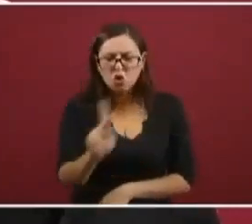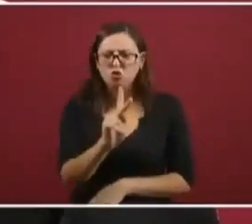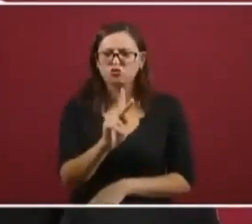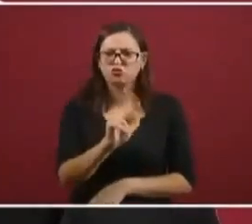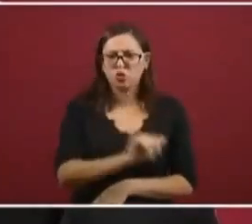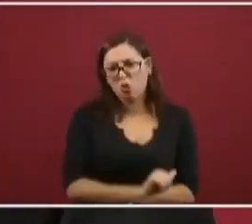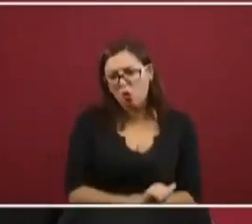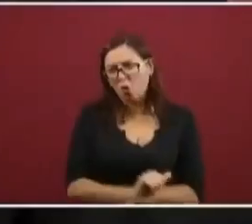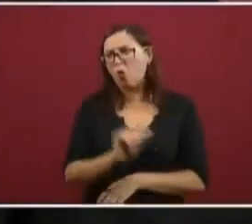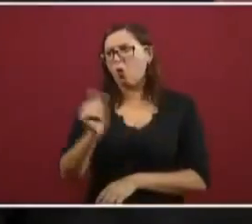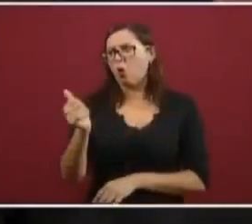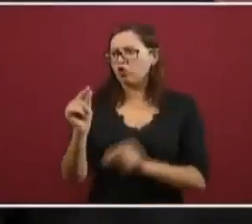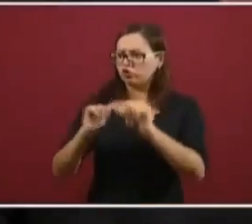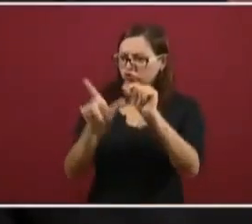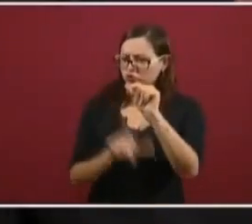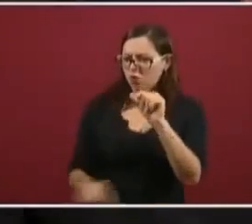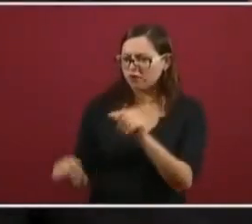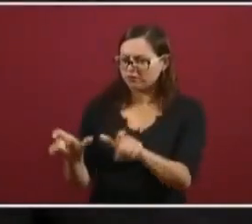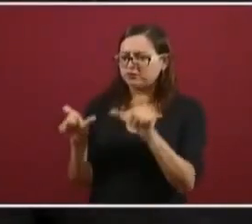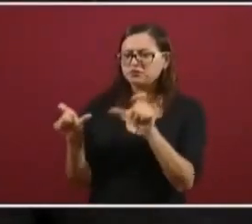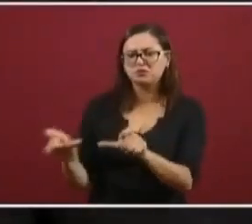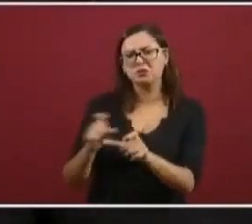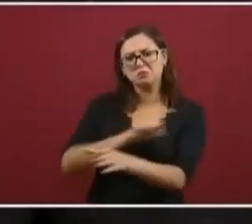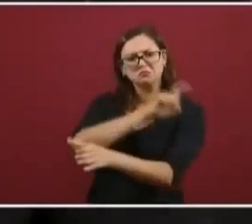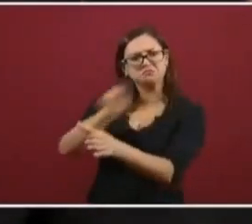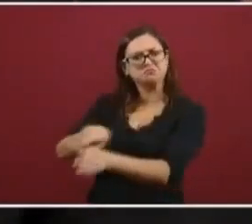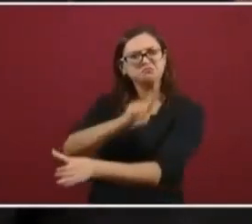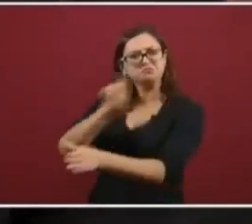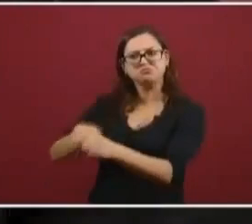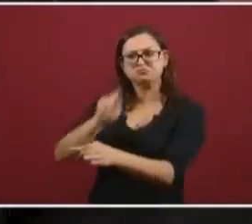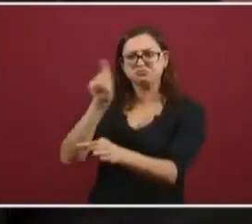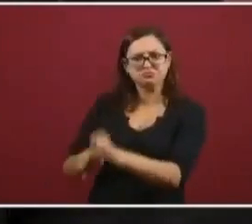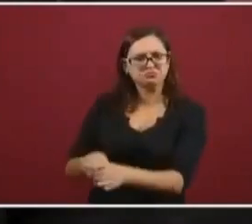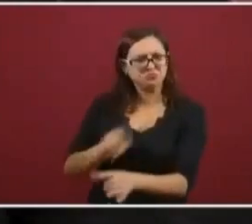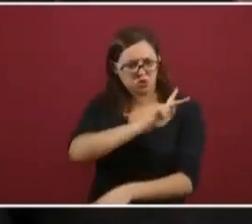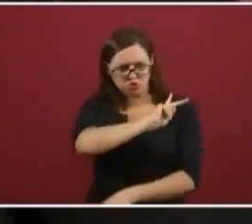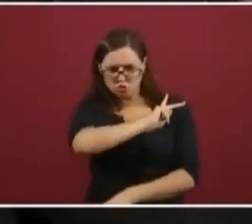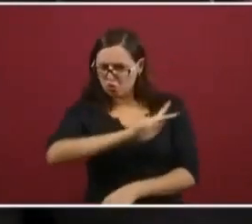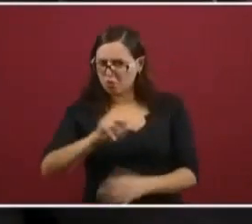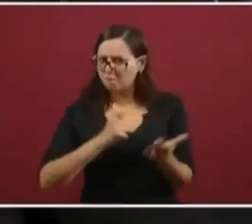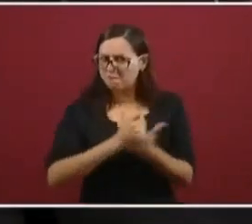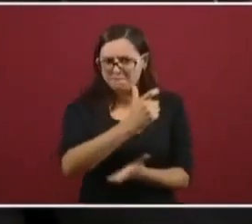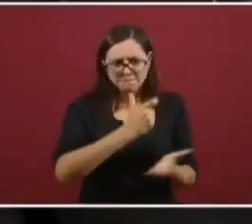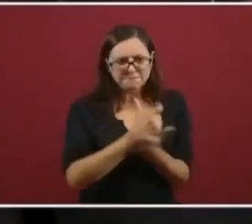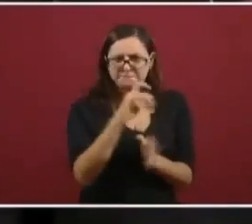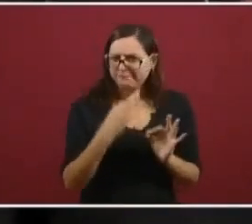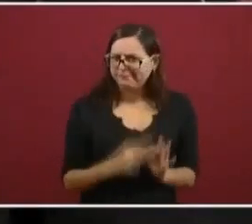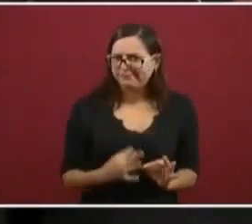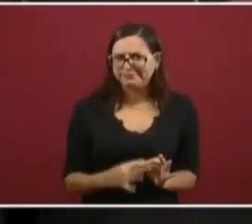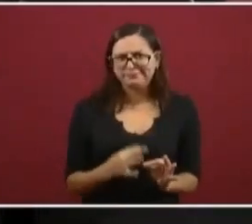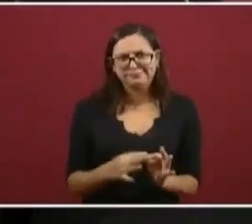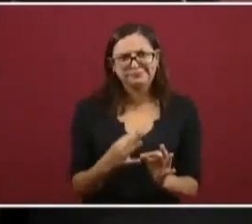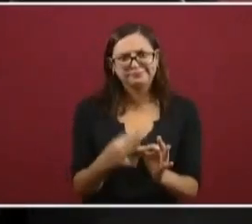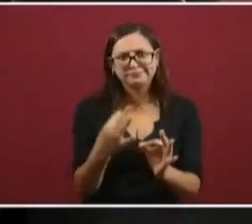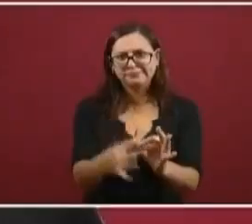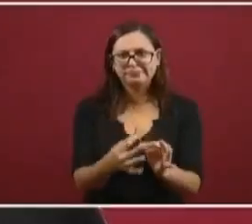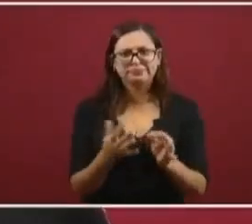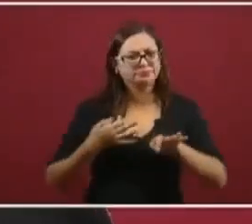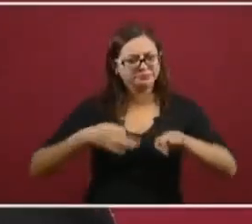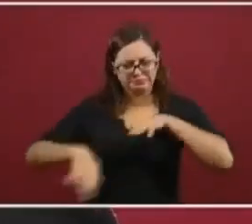a mantener su trabajo todos van a tener